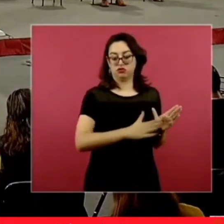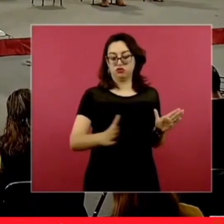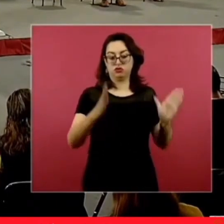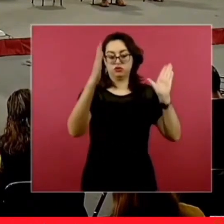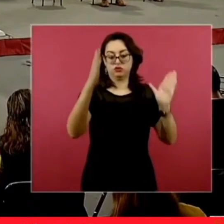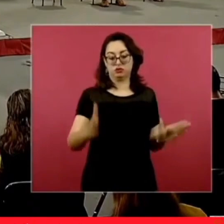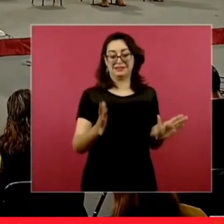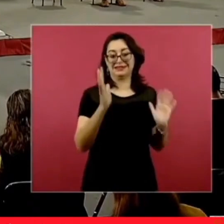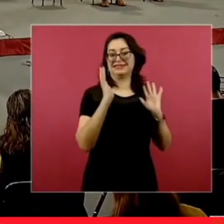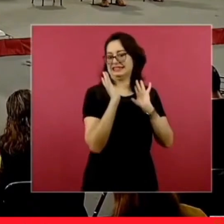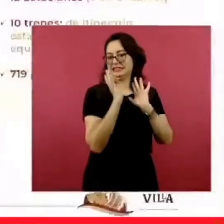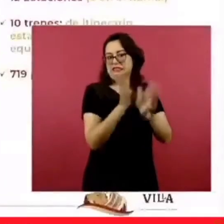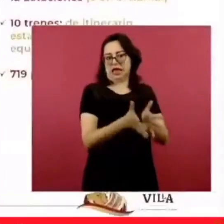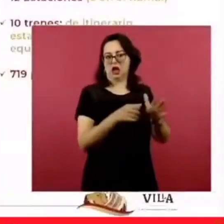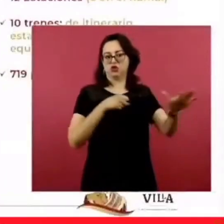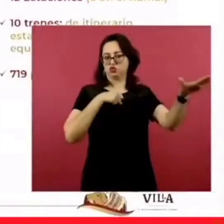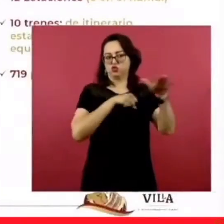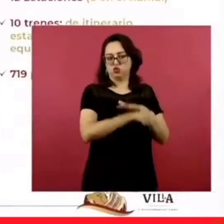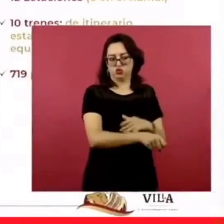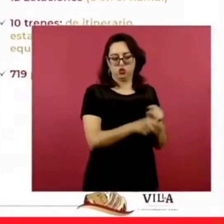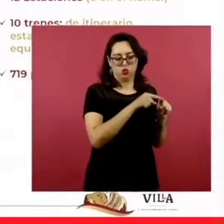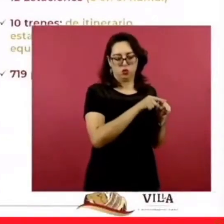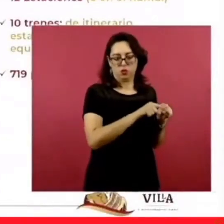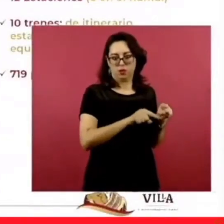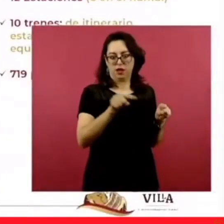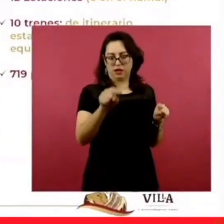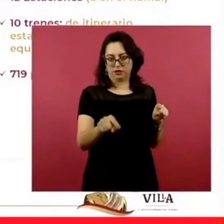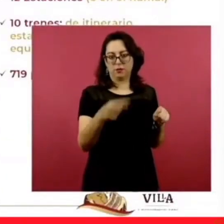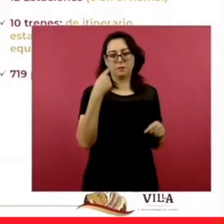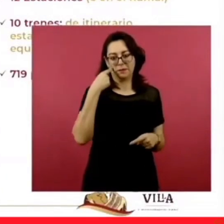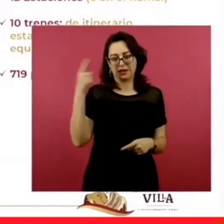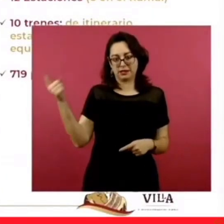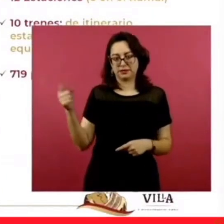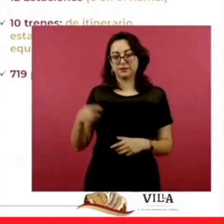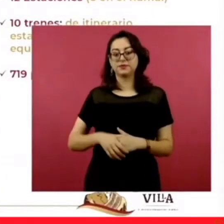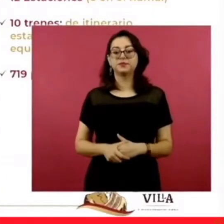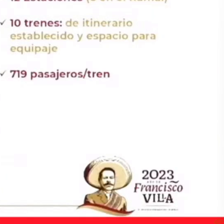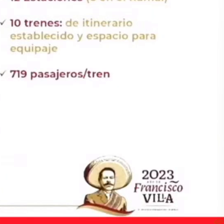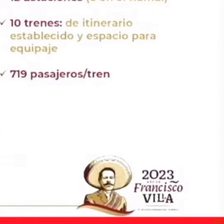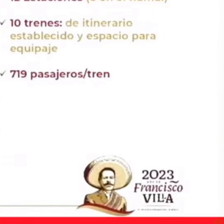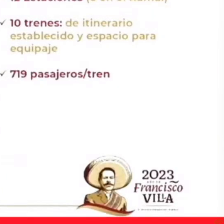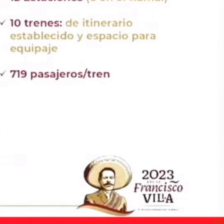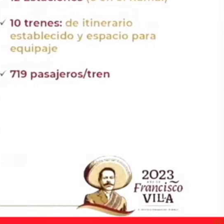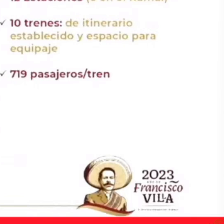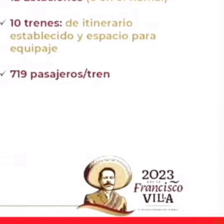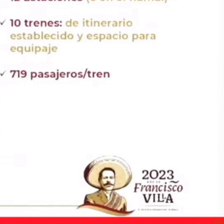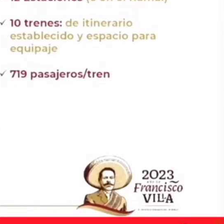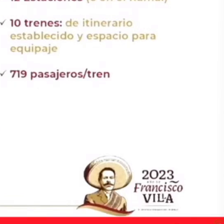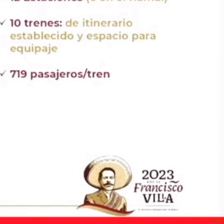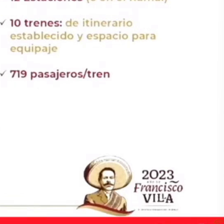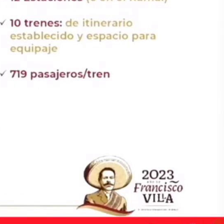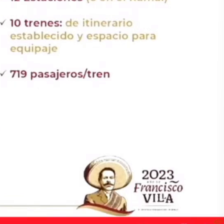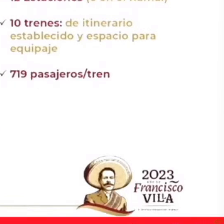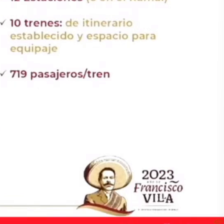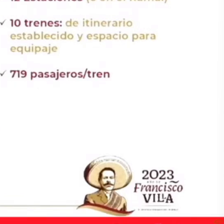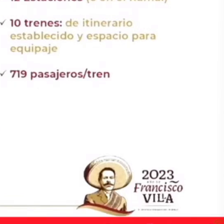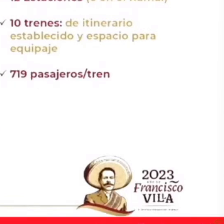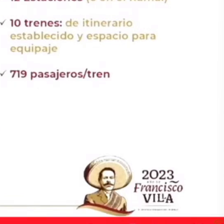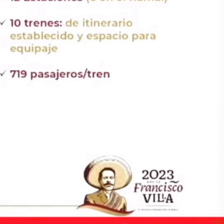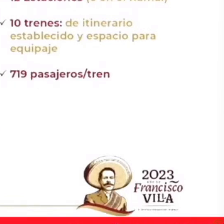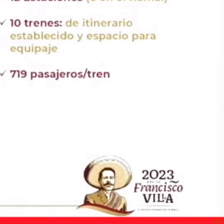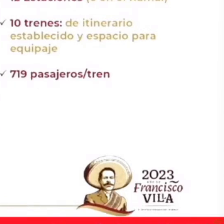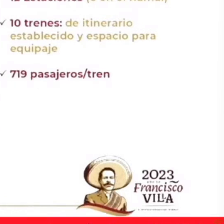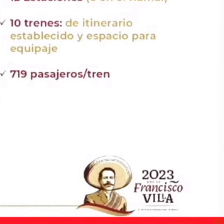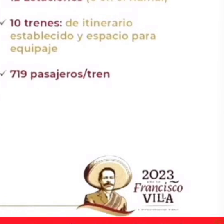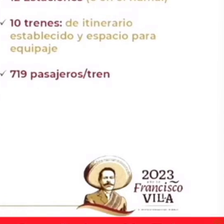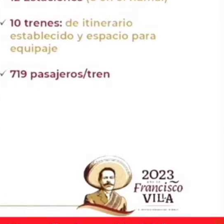Buenavista hasta la AIFA, y donde la conexión será en la estación de Lechería, en donde se está ejecutando